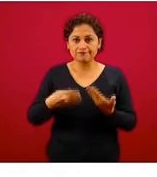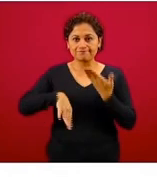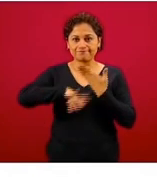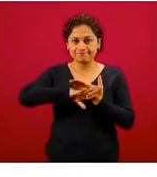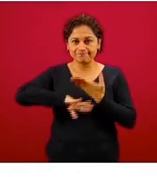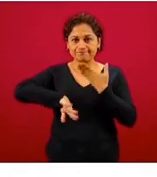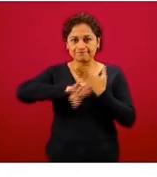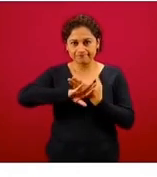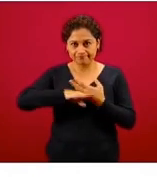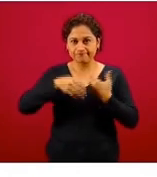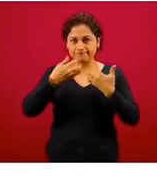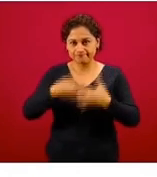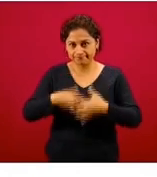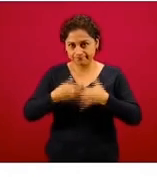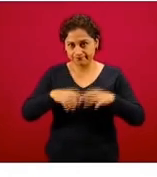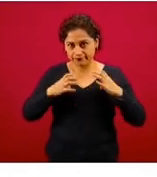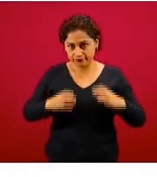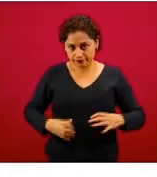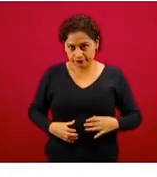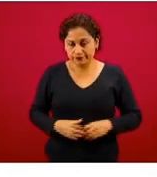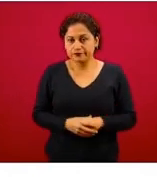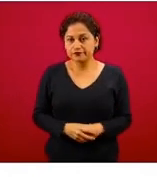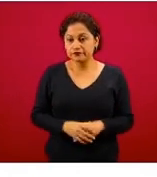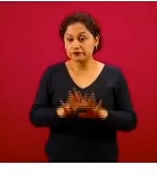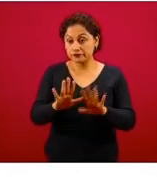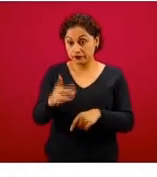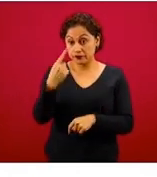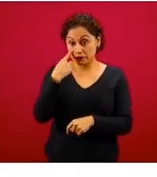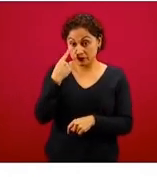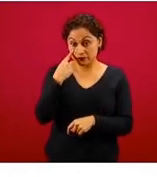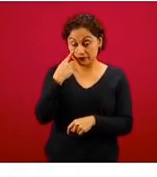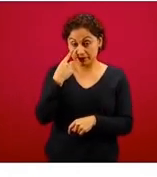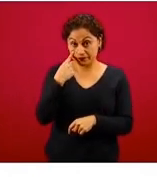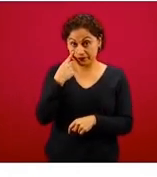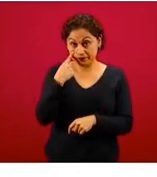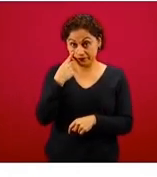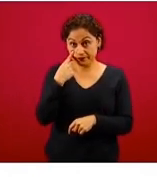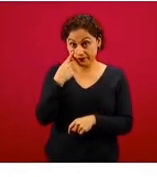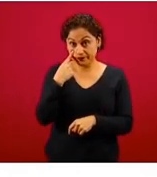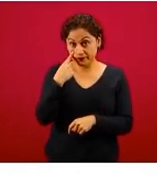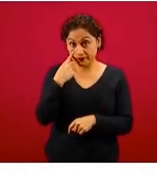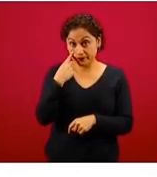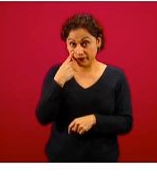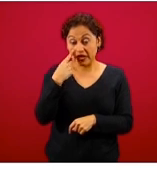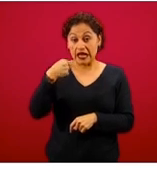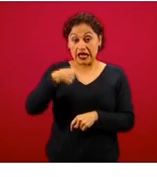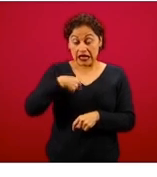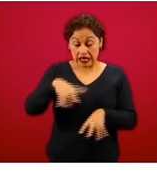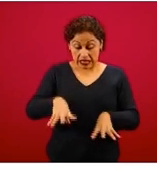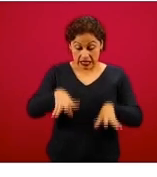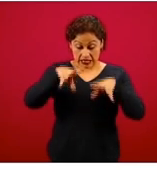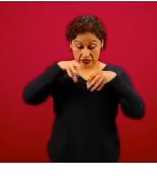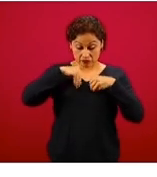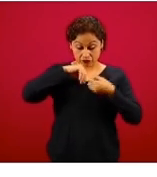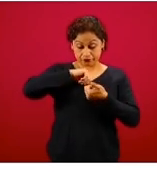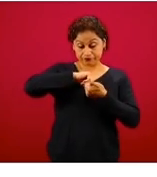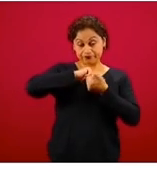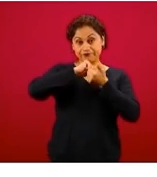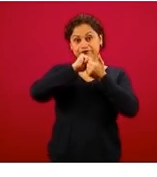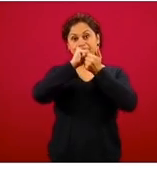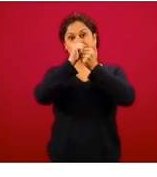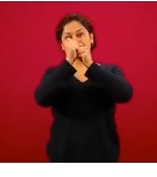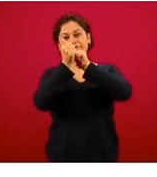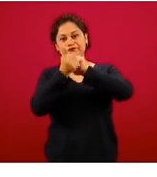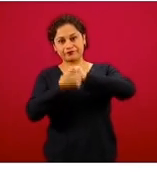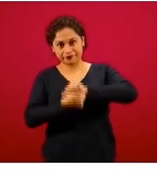aquí journey, sumo, además de la patogenia, o sea, los caminos hacia la enfermedad, and todos I'll los make a recursos que se están parenthesis generando